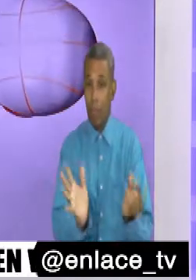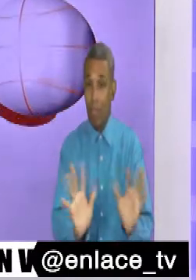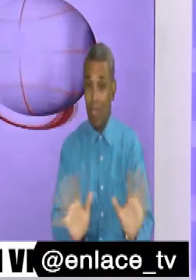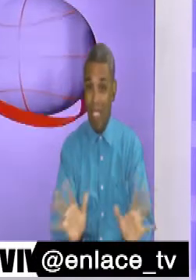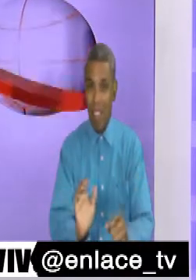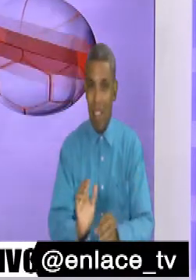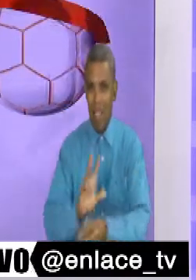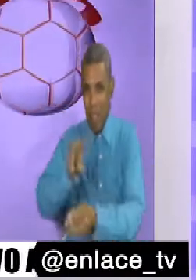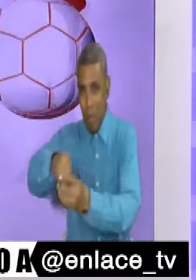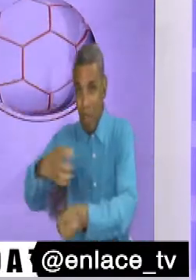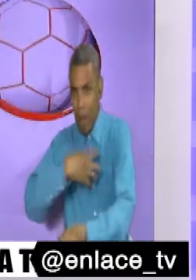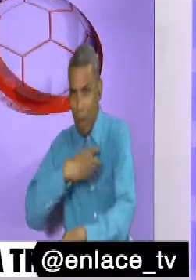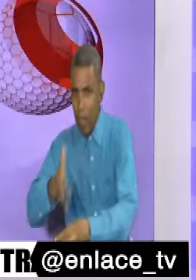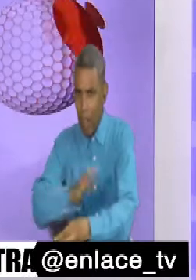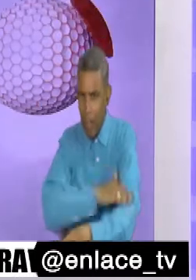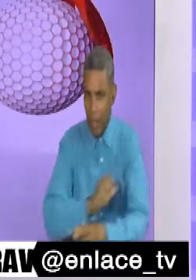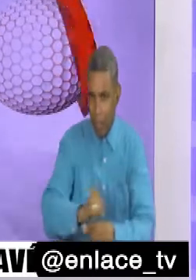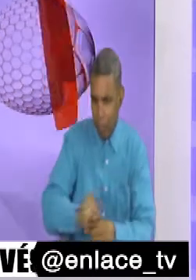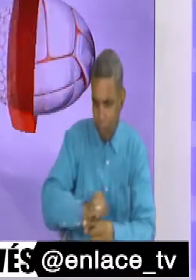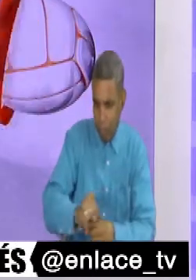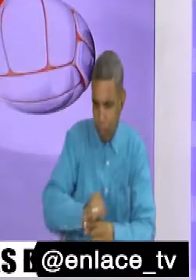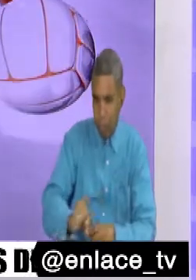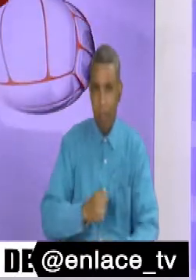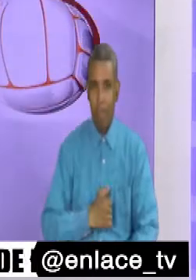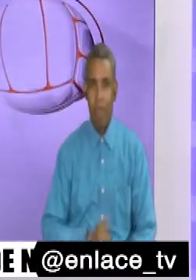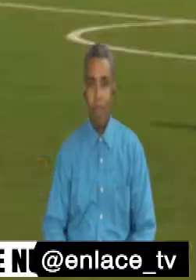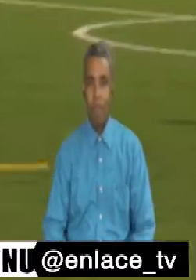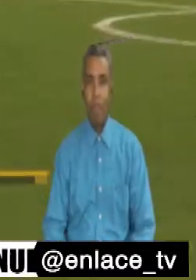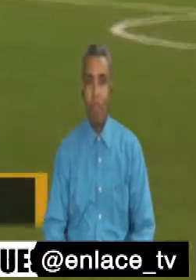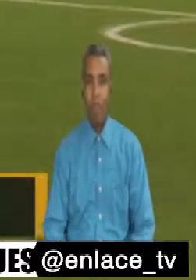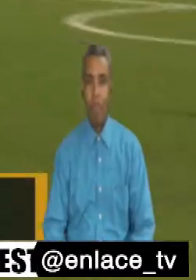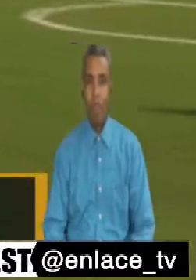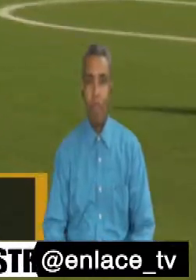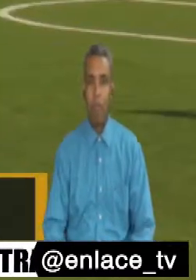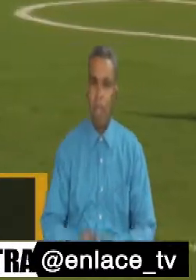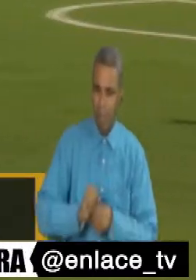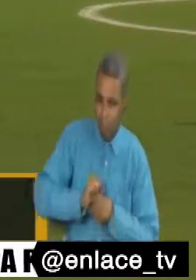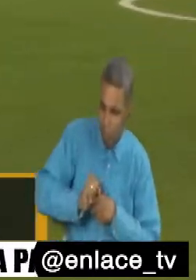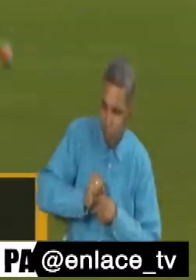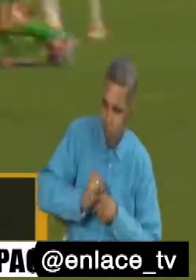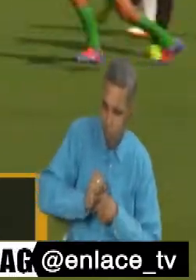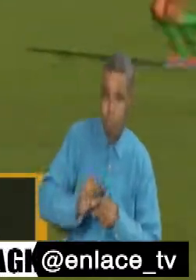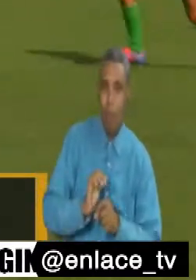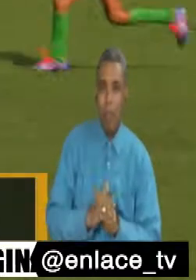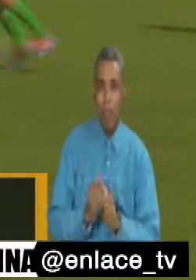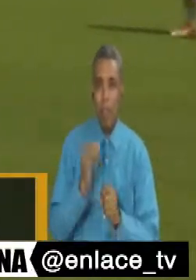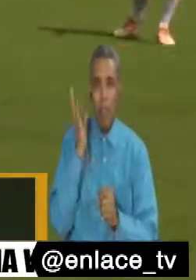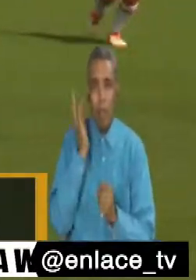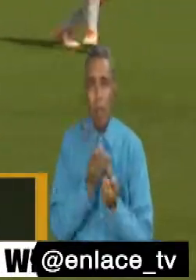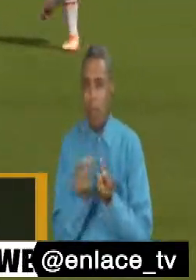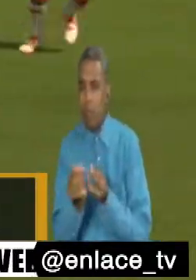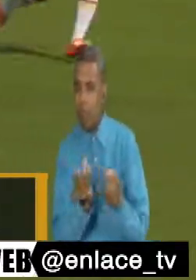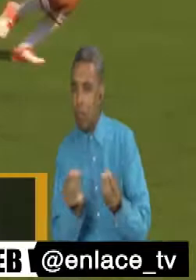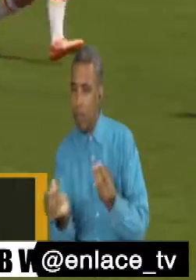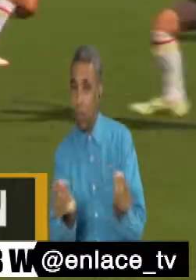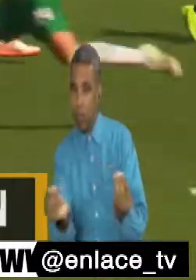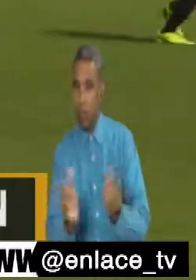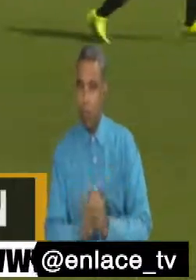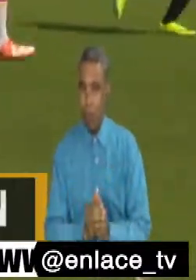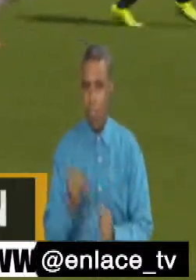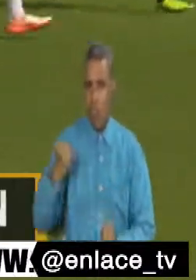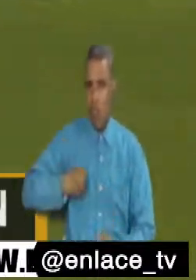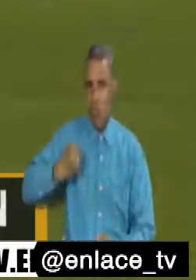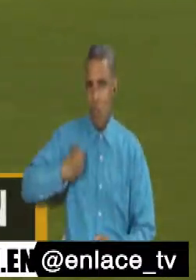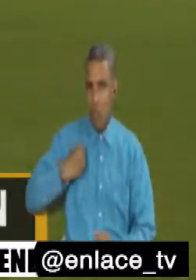en este segundo semestre de 2017. Proceso de formación en la categoría prejuvenil es el que se adelanta en la cancha Cotraeco